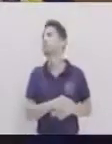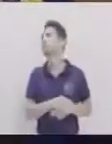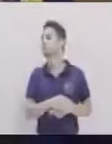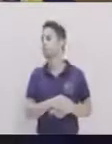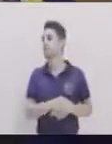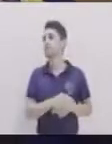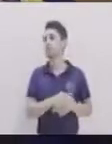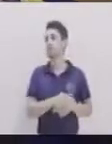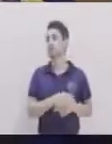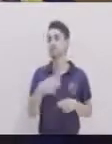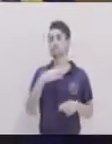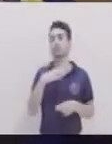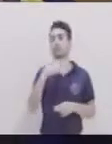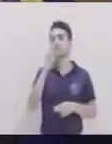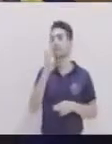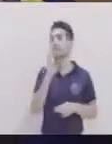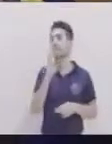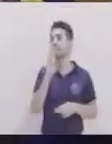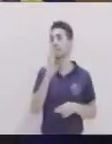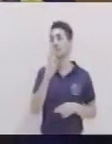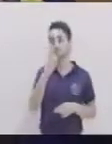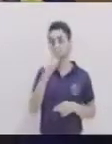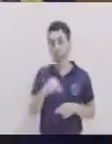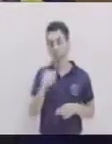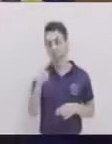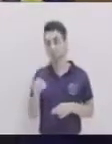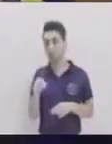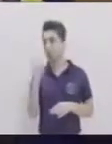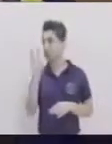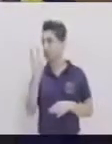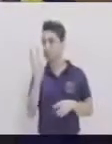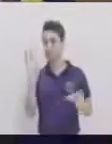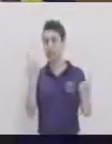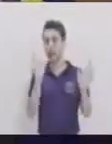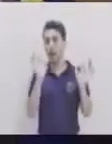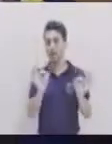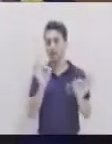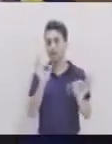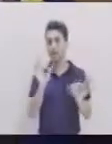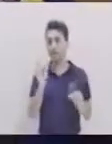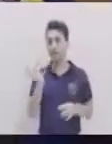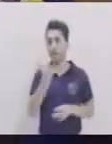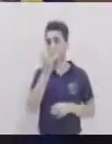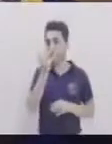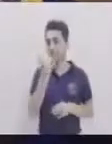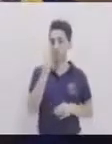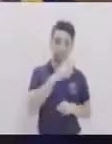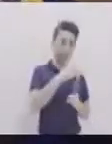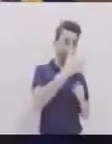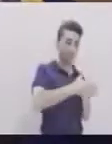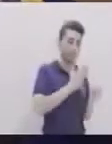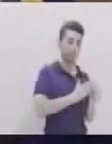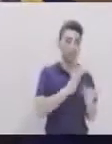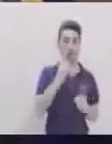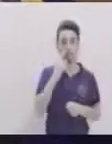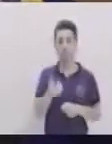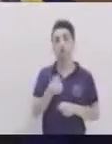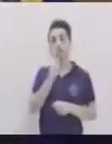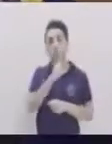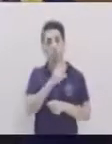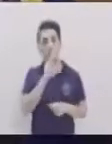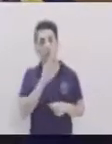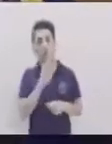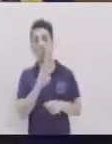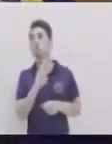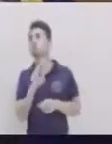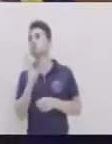3. Nuestro grupo está formado por 1, 2 y 3 manzanas. Las piñas. 1,